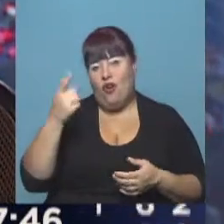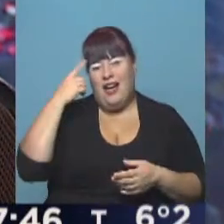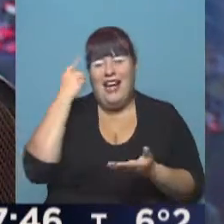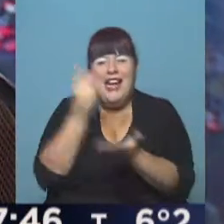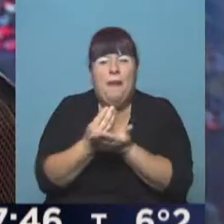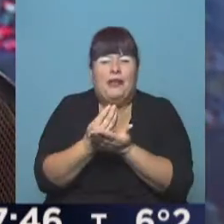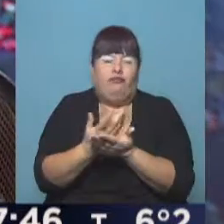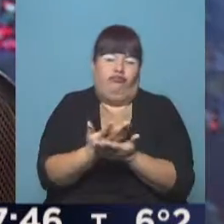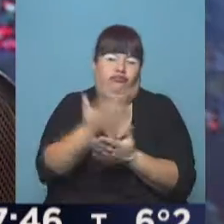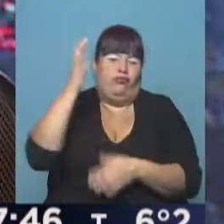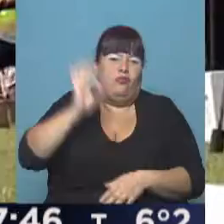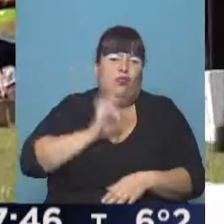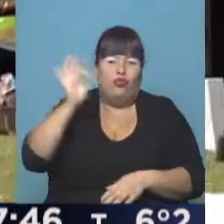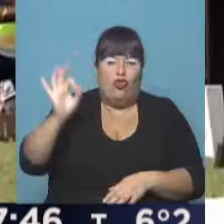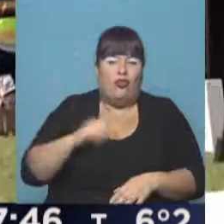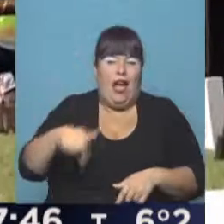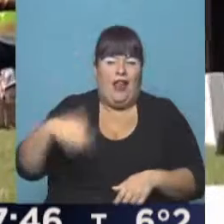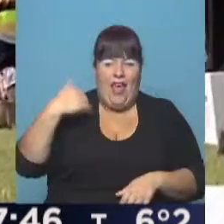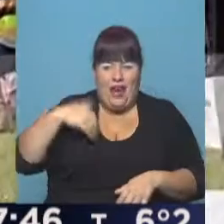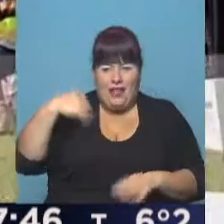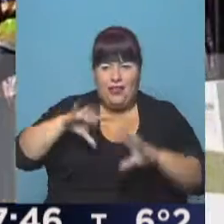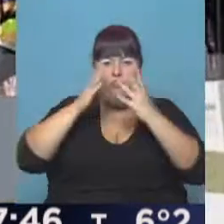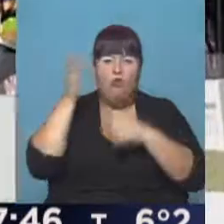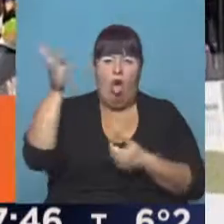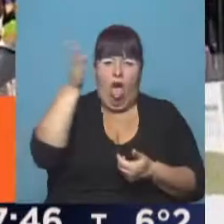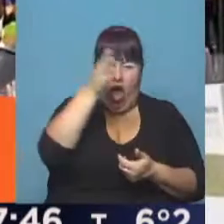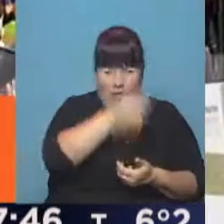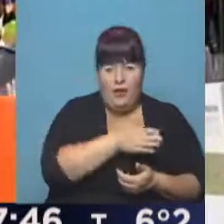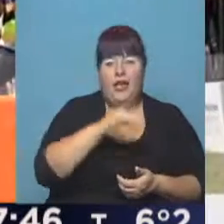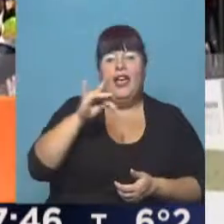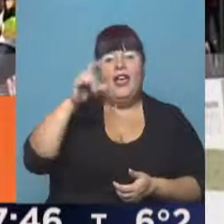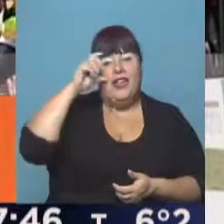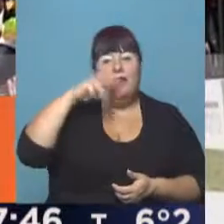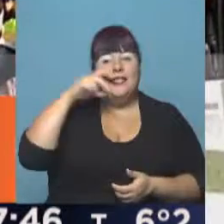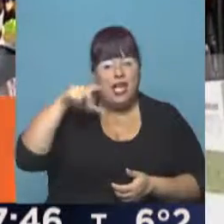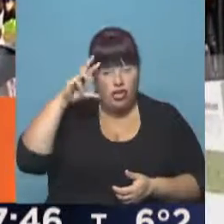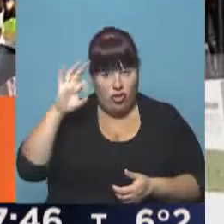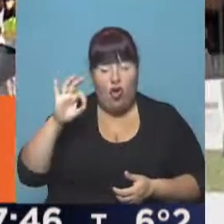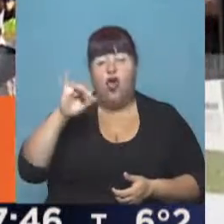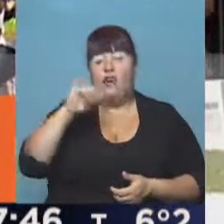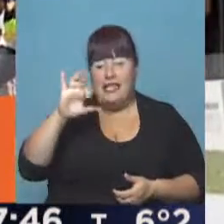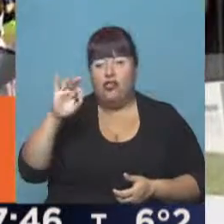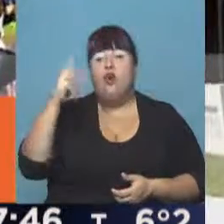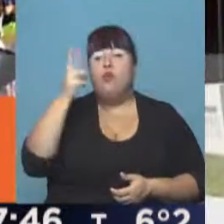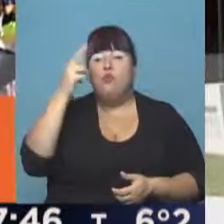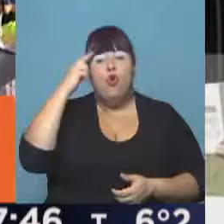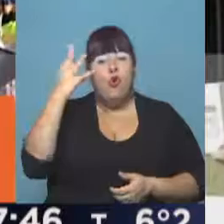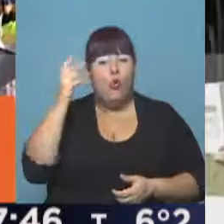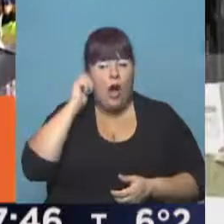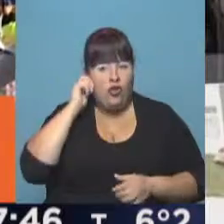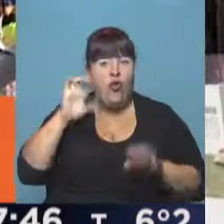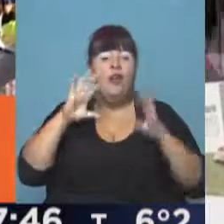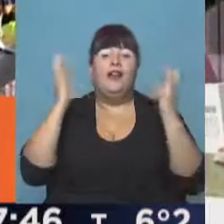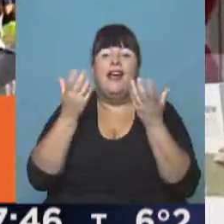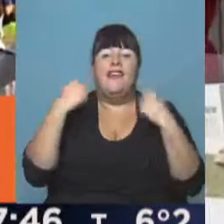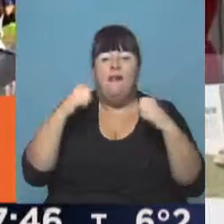representado muy bien durante muchos años en el mundo es roberto de vincenzo falleció a los 94 años el mundo